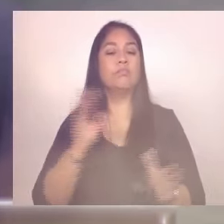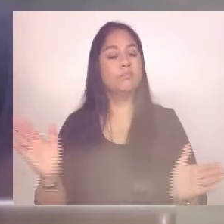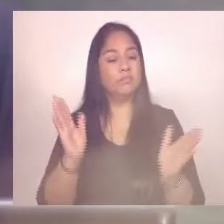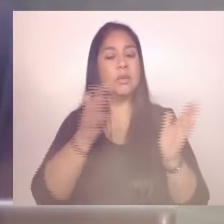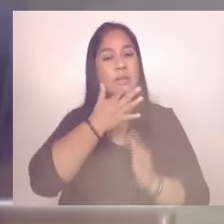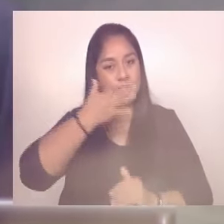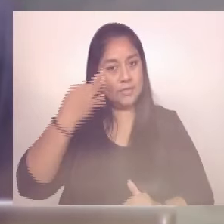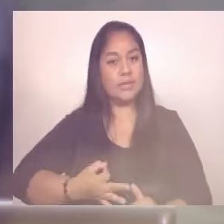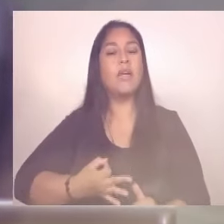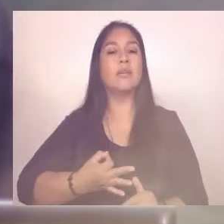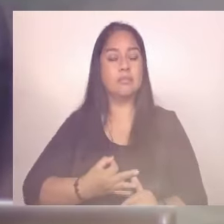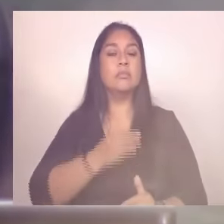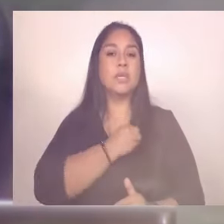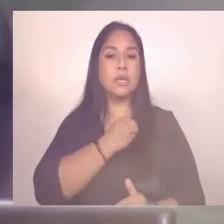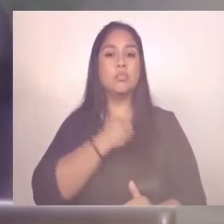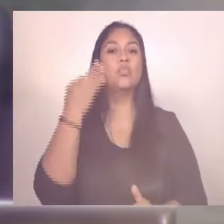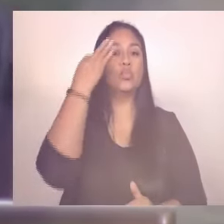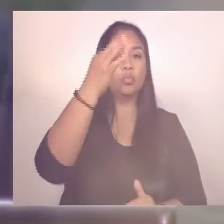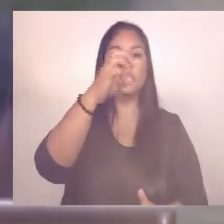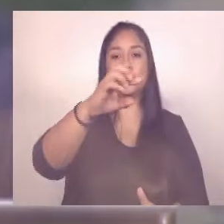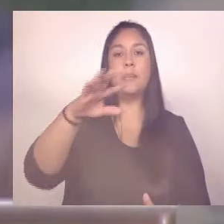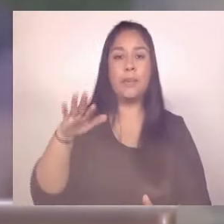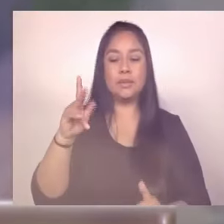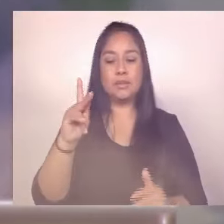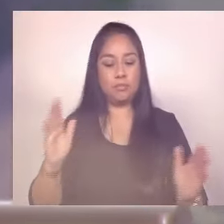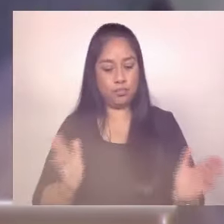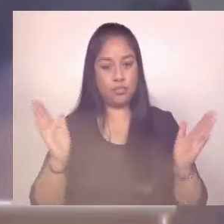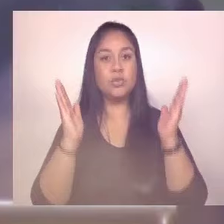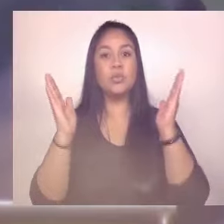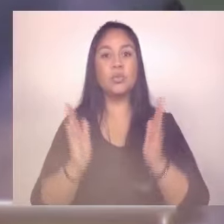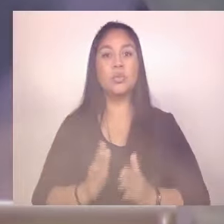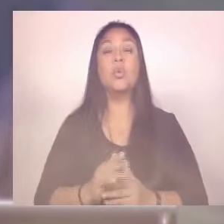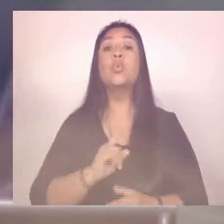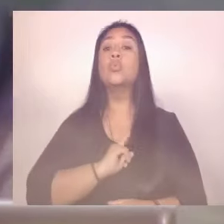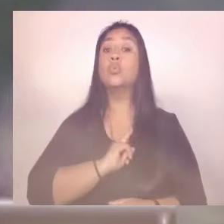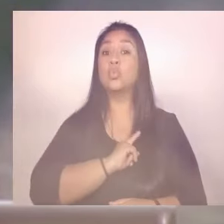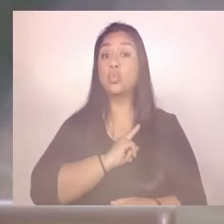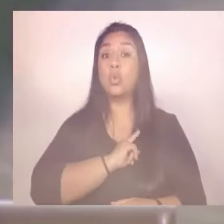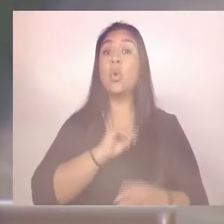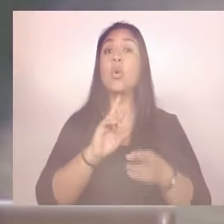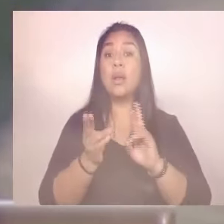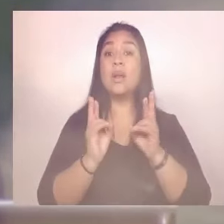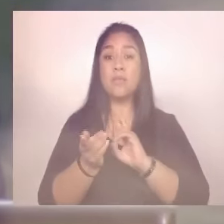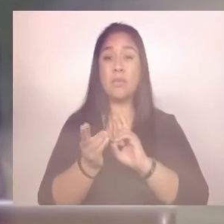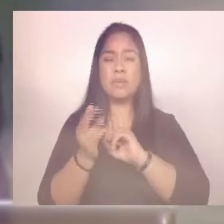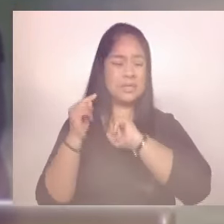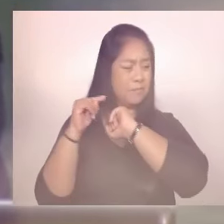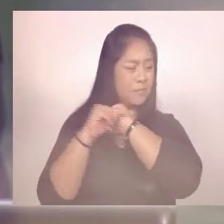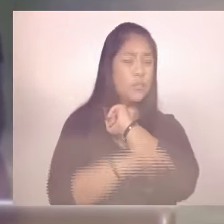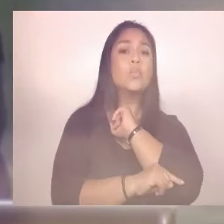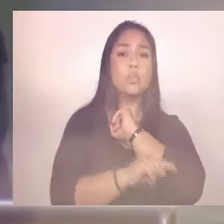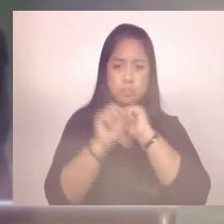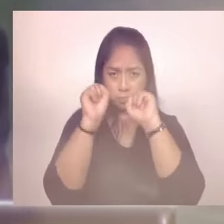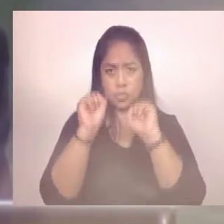queremos realmente y sinceramente un futuro de paz y progreso. Solo con reformas de